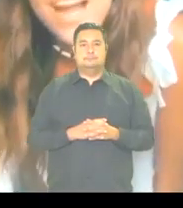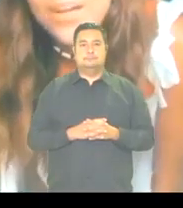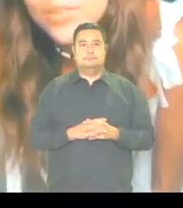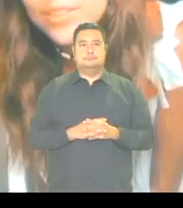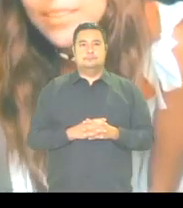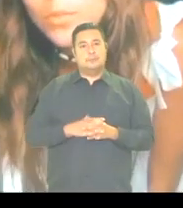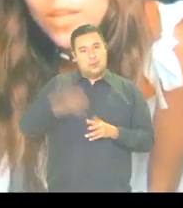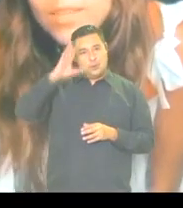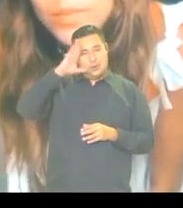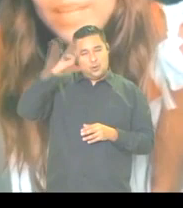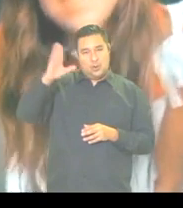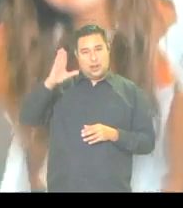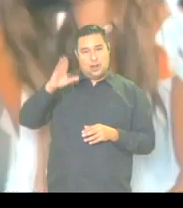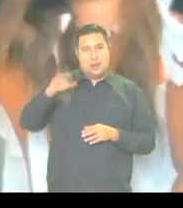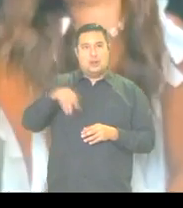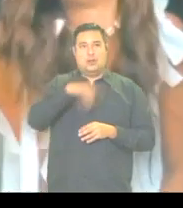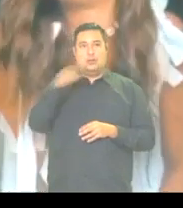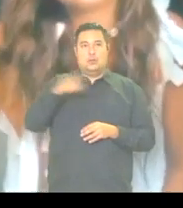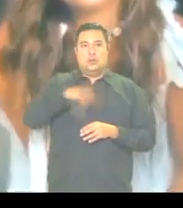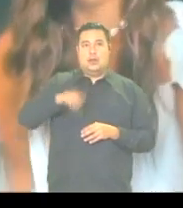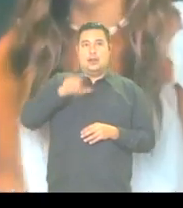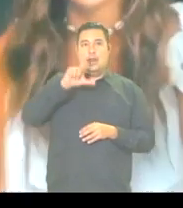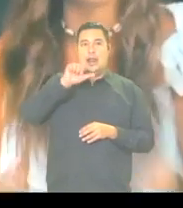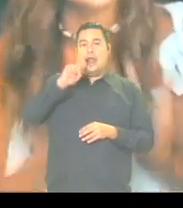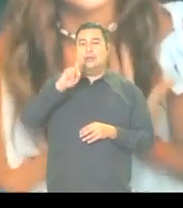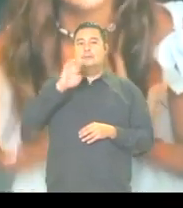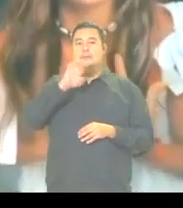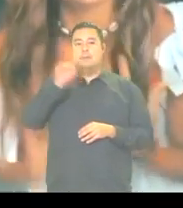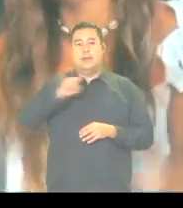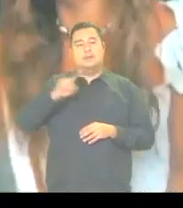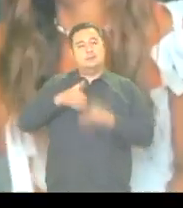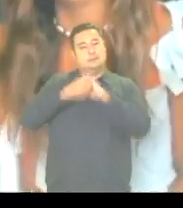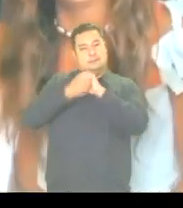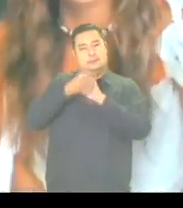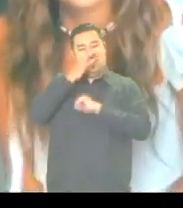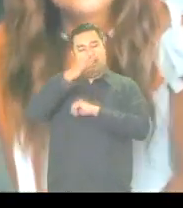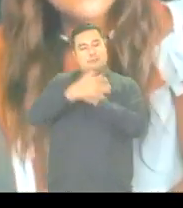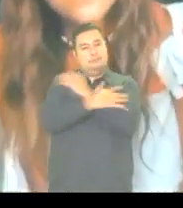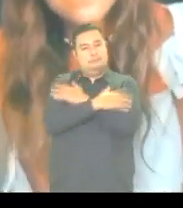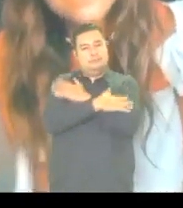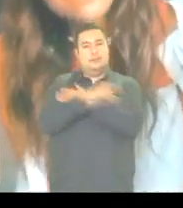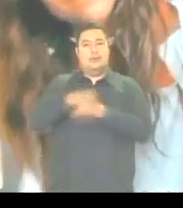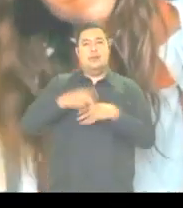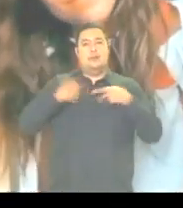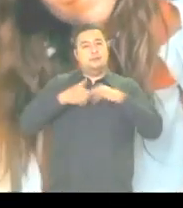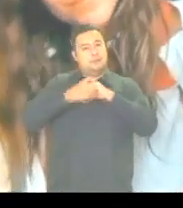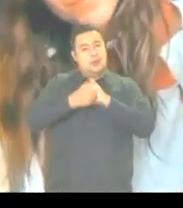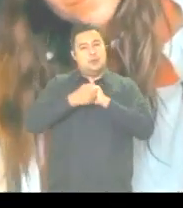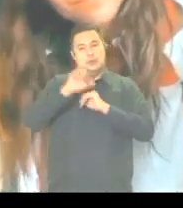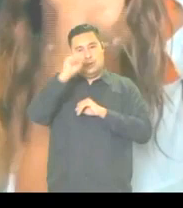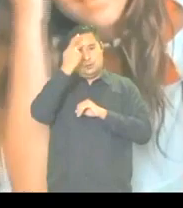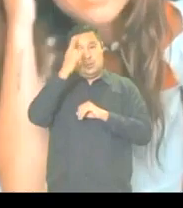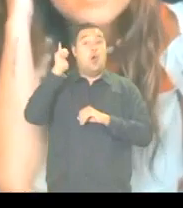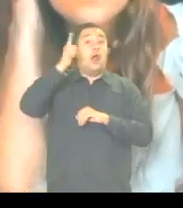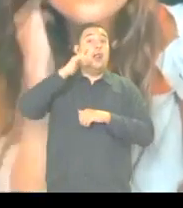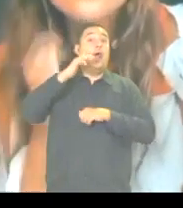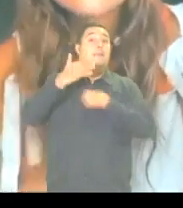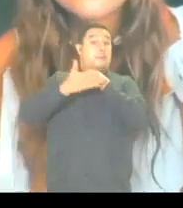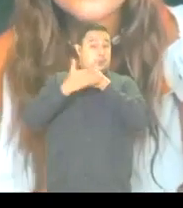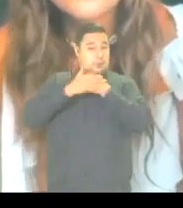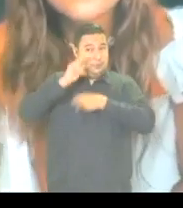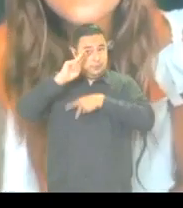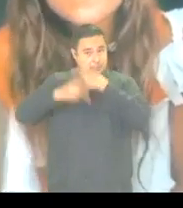¿Qué onda? Nosotras somos Las Fres. Le queremos mandar un saludo gigante a la gente de San Luis Potosí. Ojalá podamos ir pronto a conocer y a